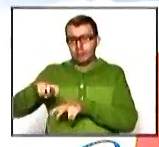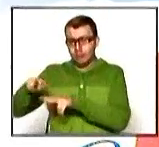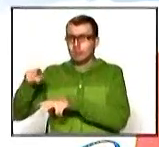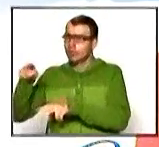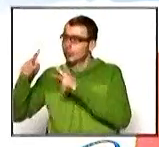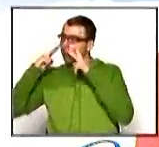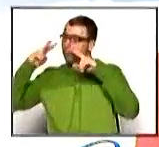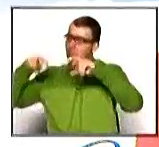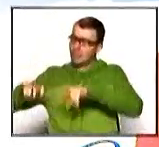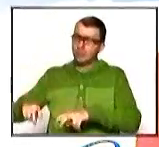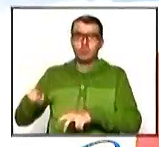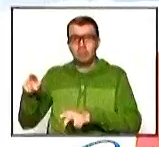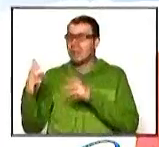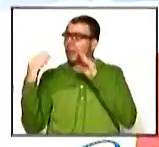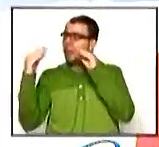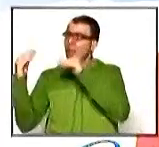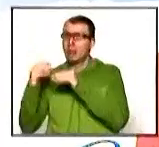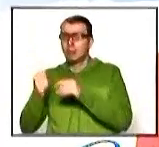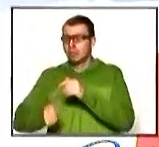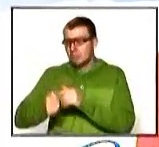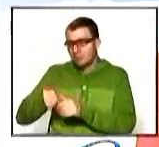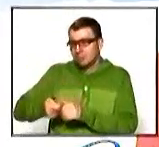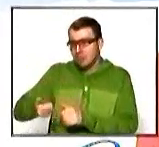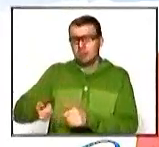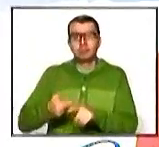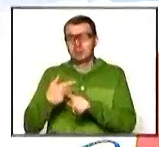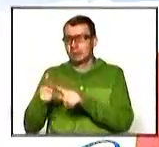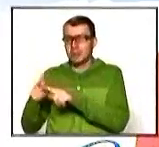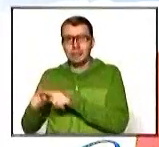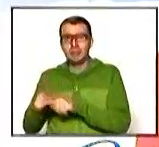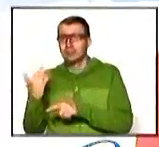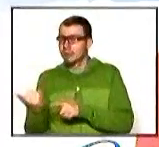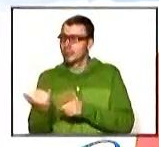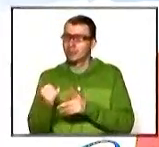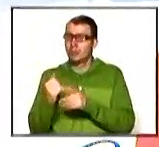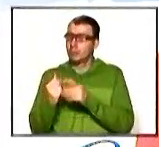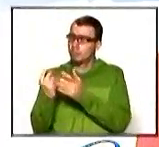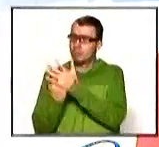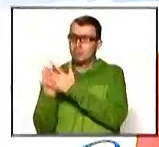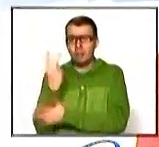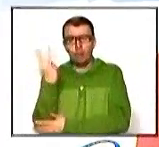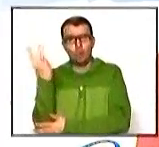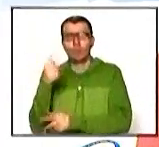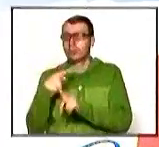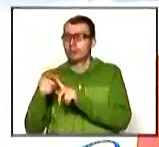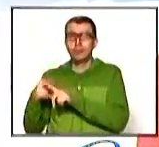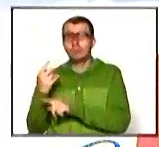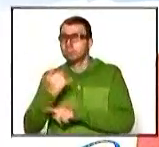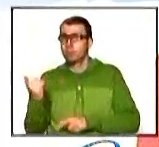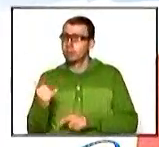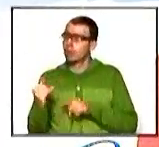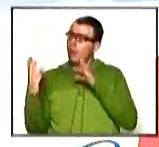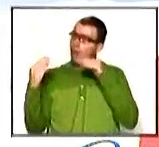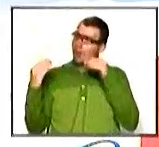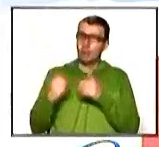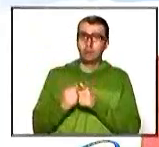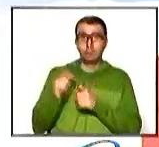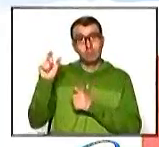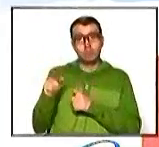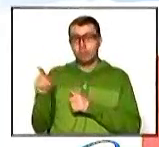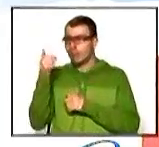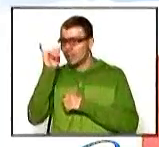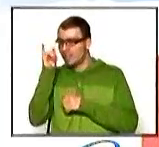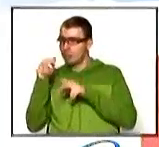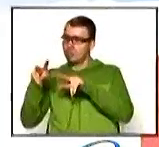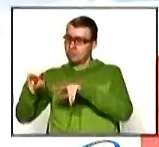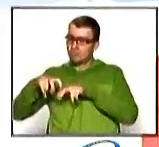Y hablábamos de hortalizas, de verduras, de cereales, de granos, las grandes propiedades que tienen. Tan raro, un ingeniero agrónomo lo